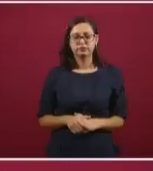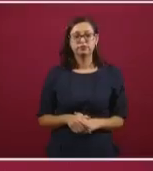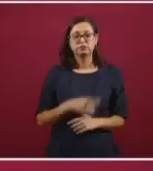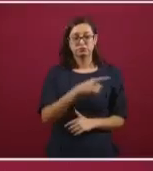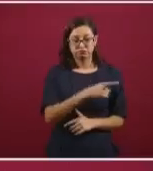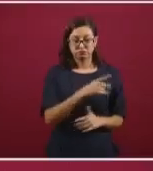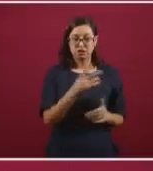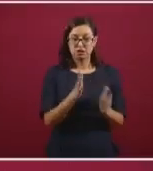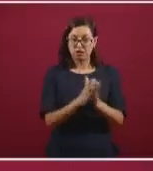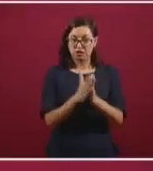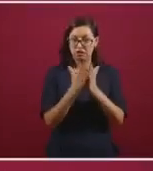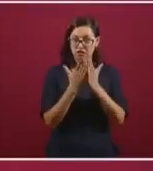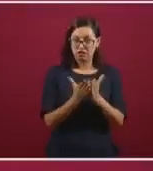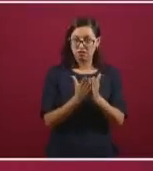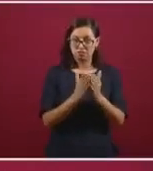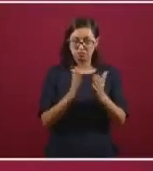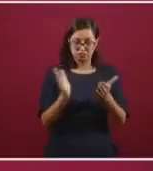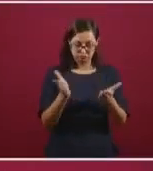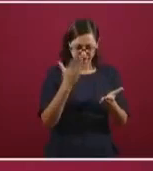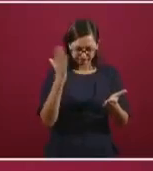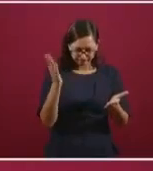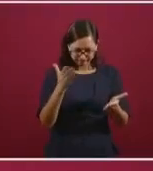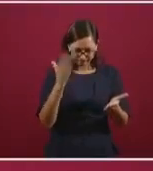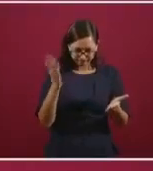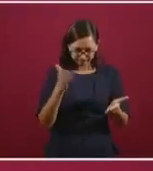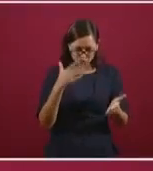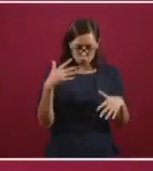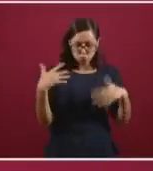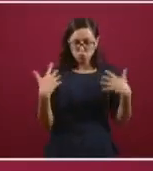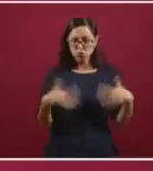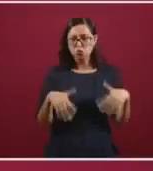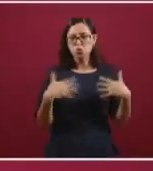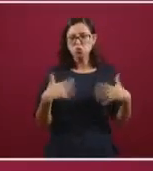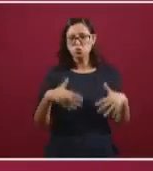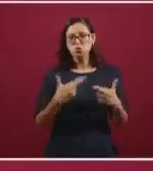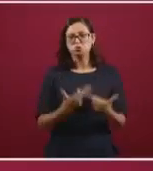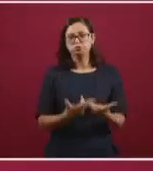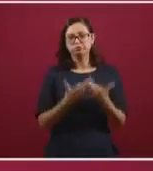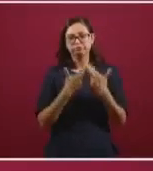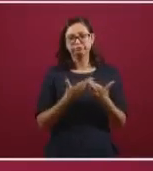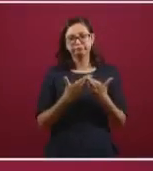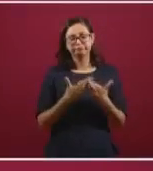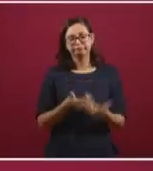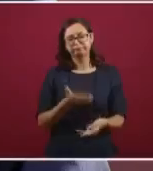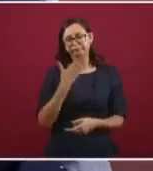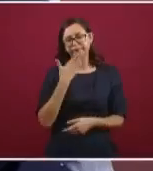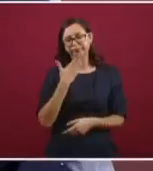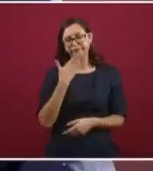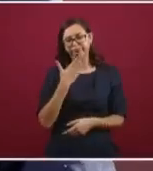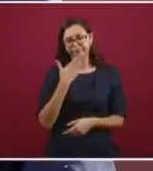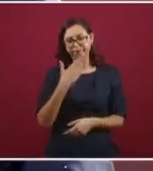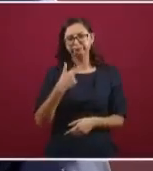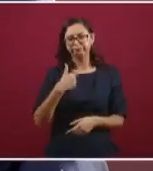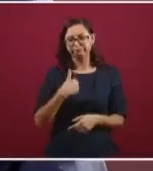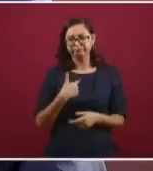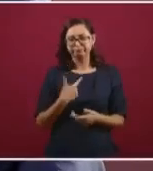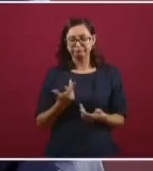enciclopedia, la estuve hojeando y sí voy a escribir